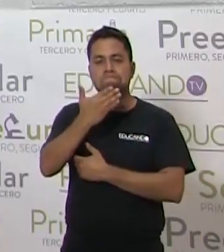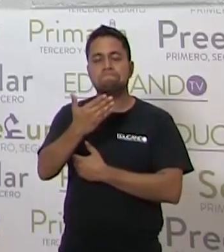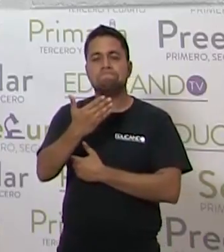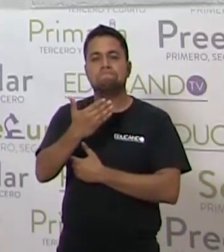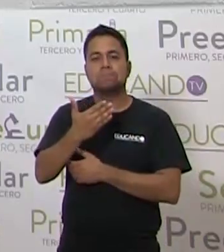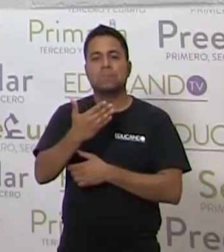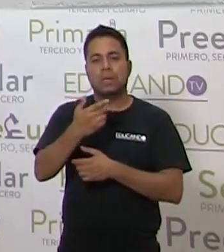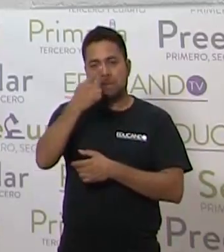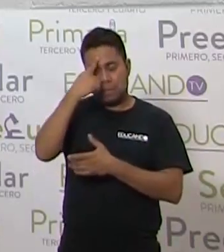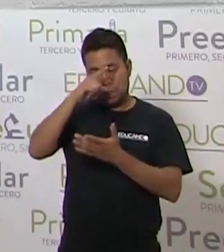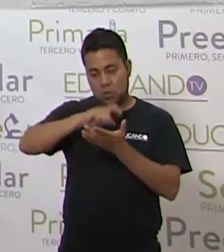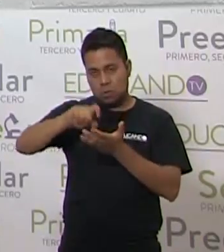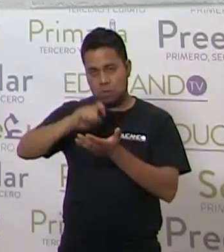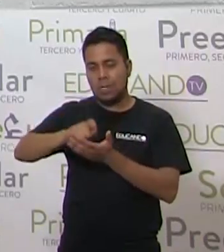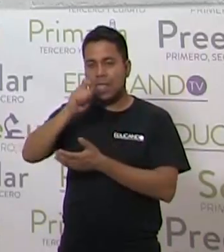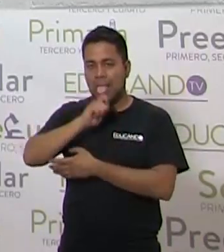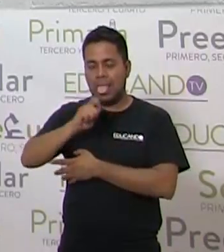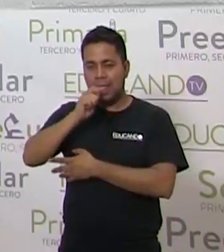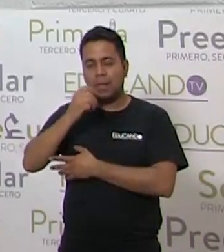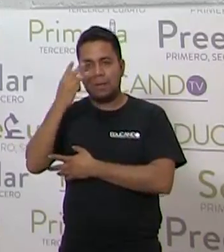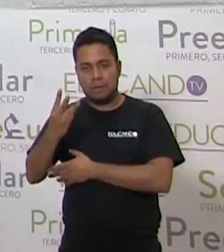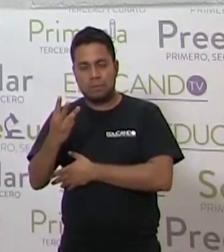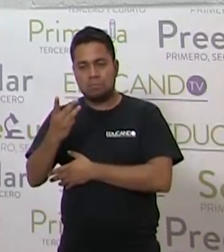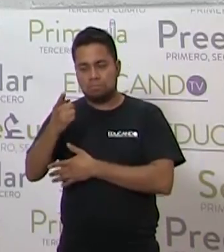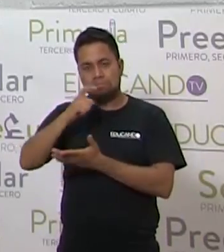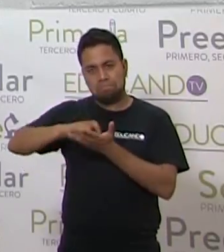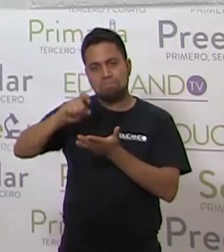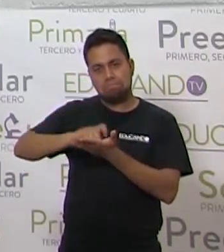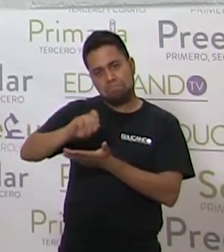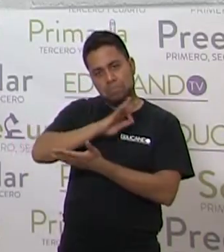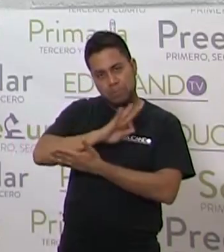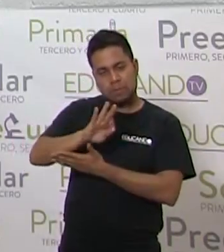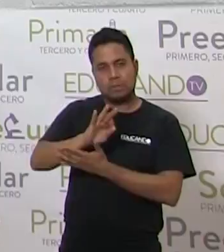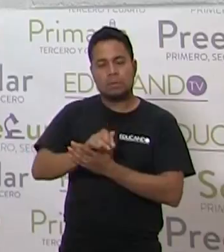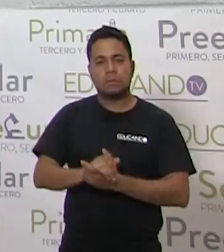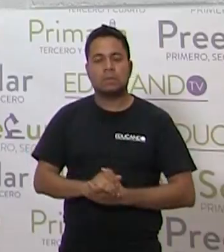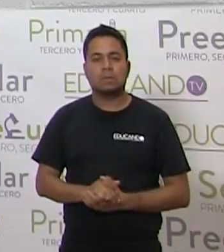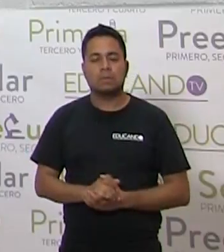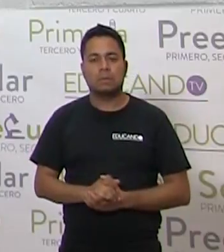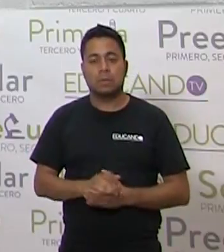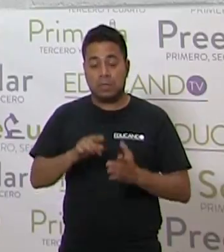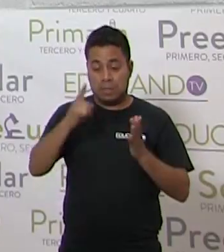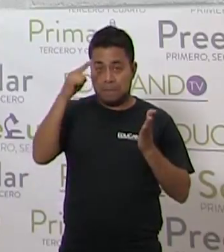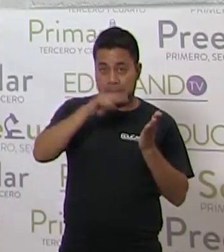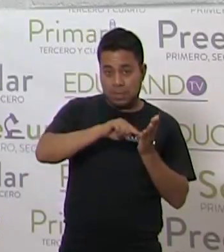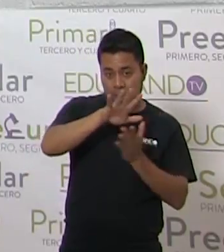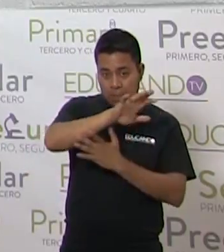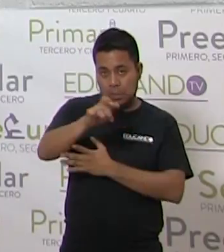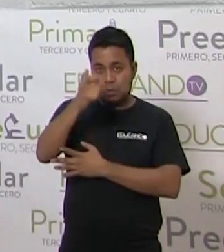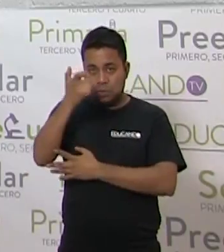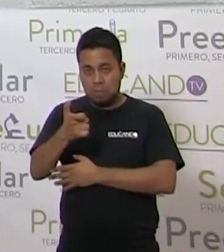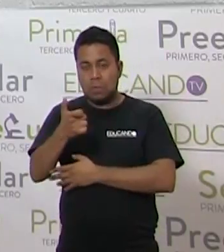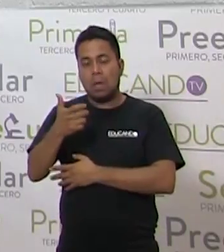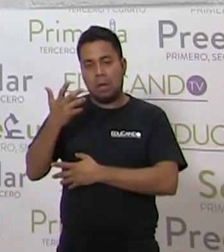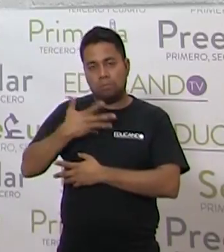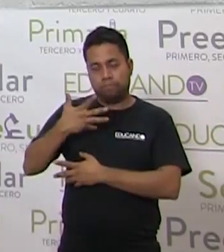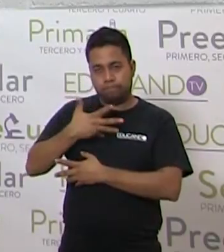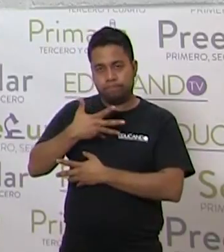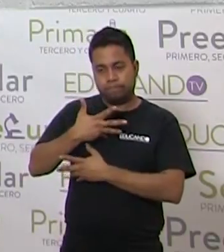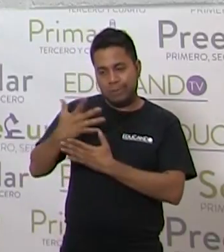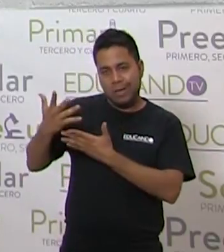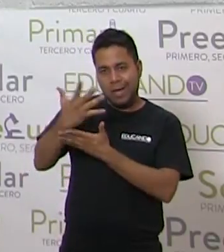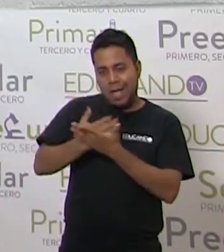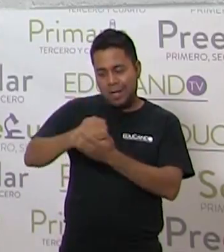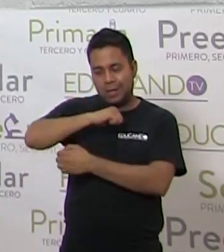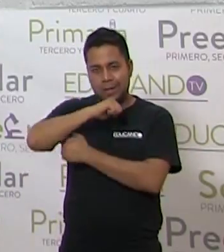es decir son tres paletas las que te pueden puedes comprarte en este caso 15500 pes son los que tenemos o bueno son los que se